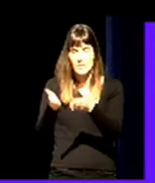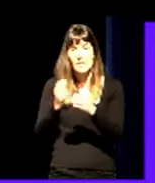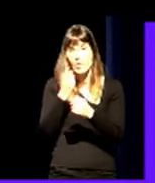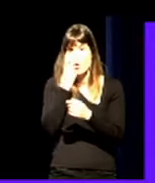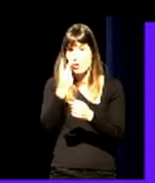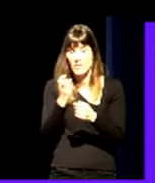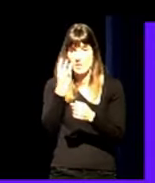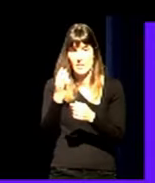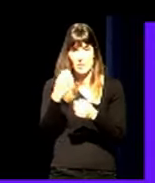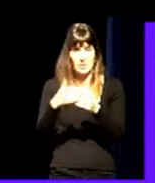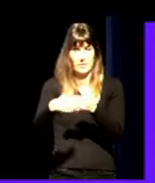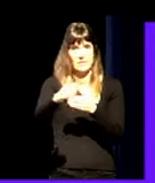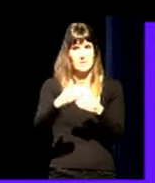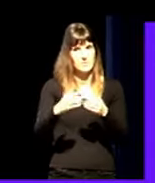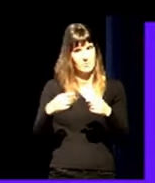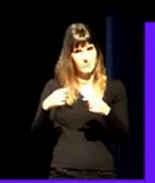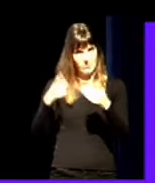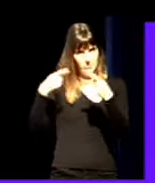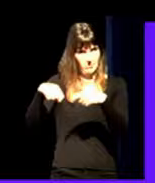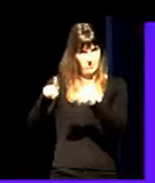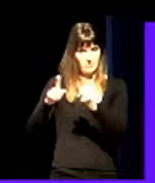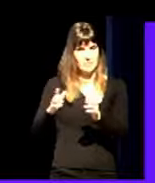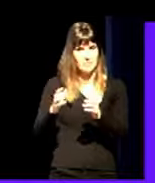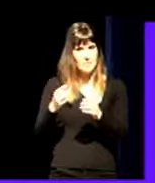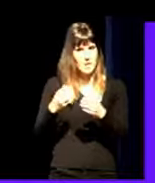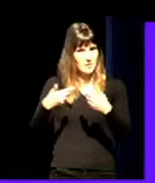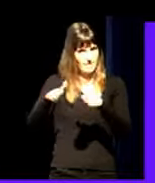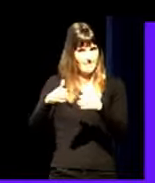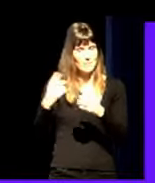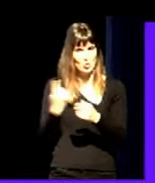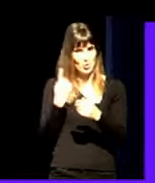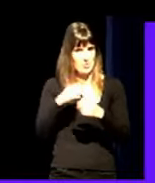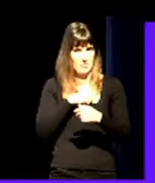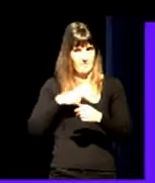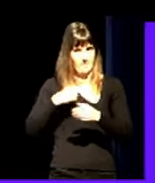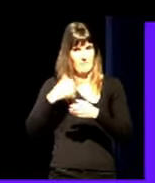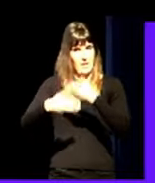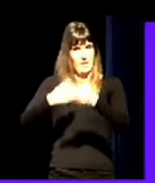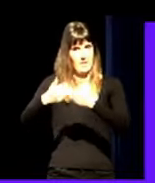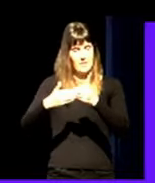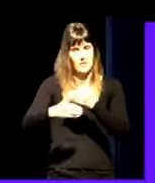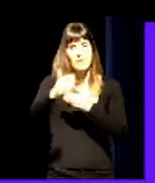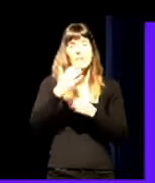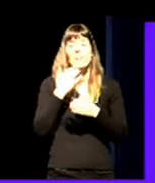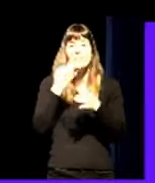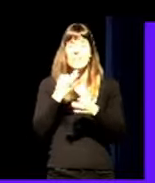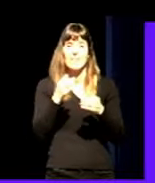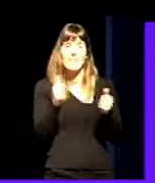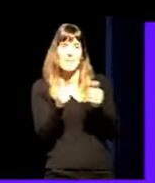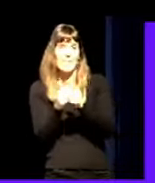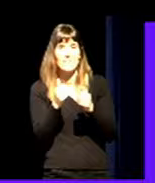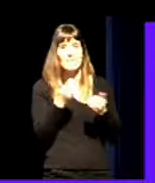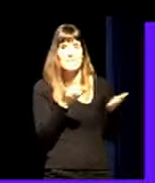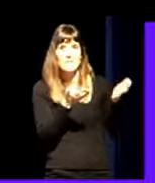segundo año, el tercer año, vais a tener que soltaros para que esto sea sostenible, porque si no siempre vamos a estar dependiendo